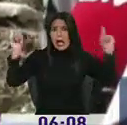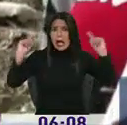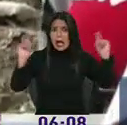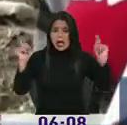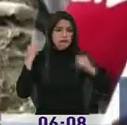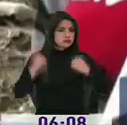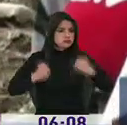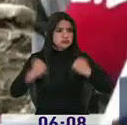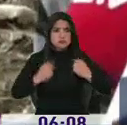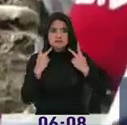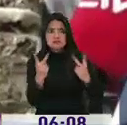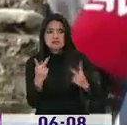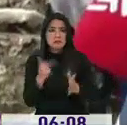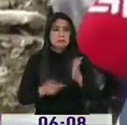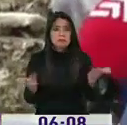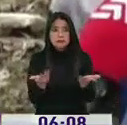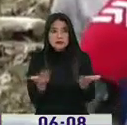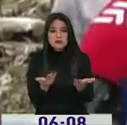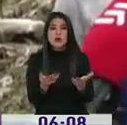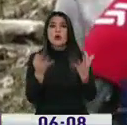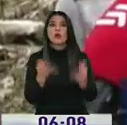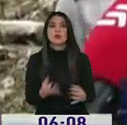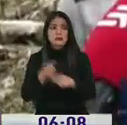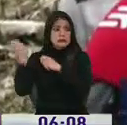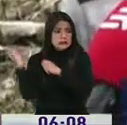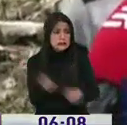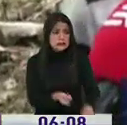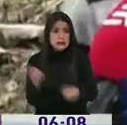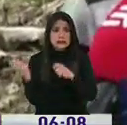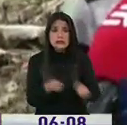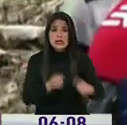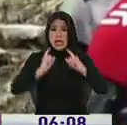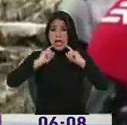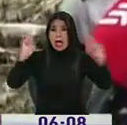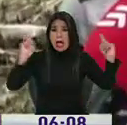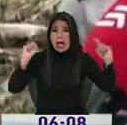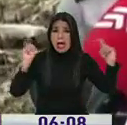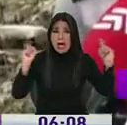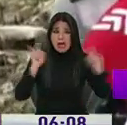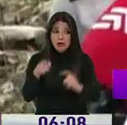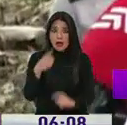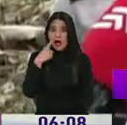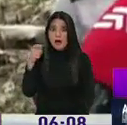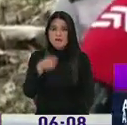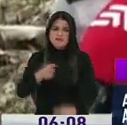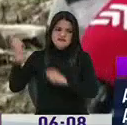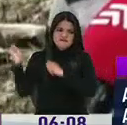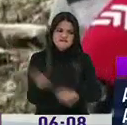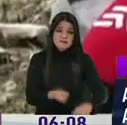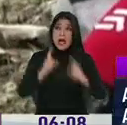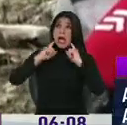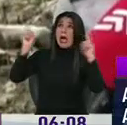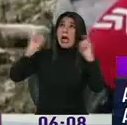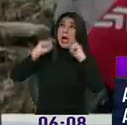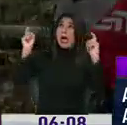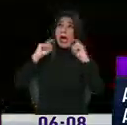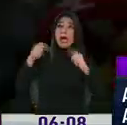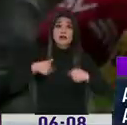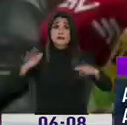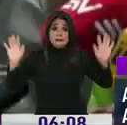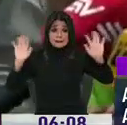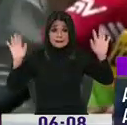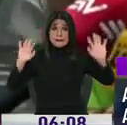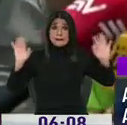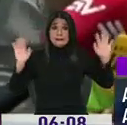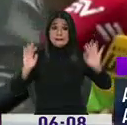lo que pasaba. Yo vi que ya lo estaba dando. Solo me dejó gritando el señor que le hacía eso porque lo había amenazado a matar.